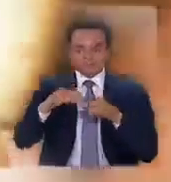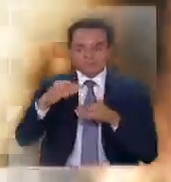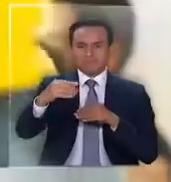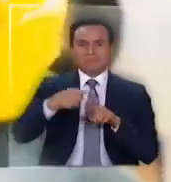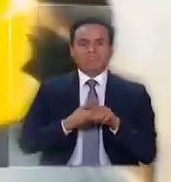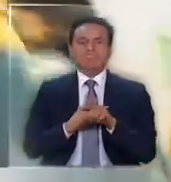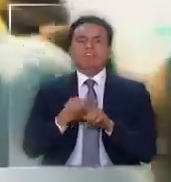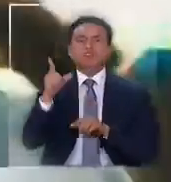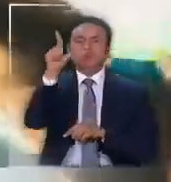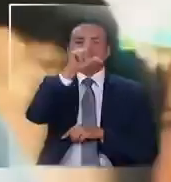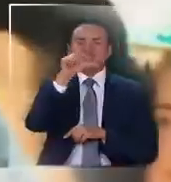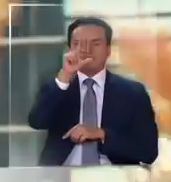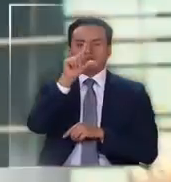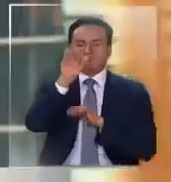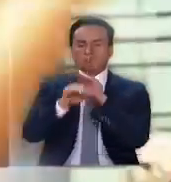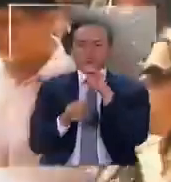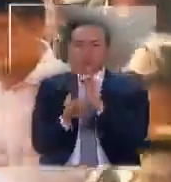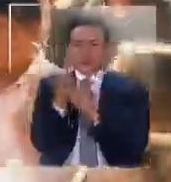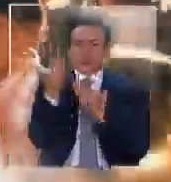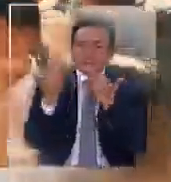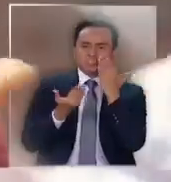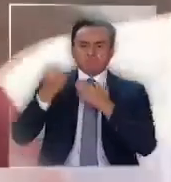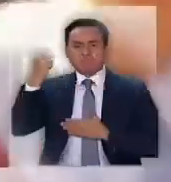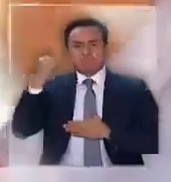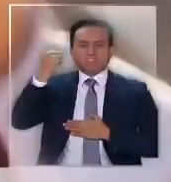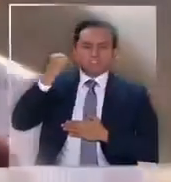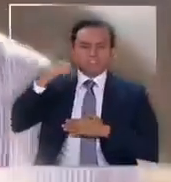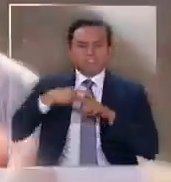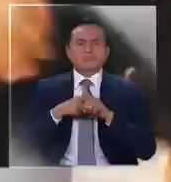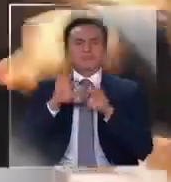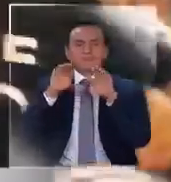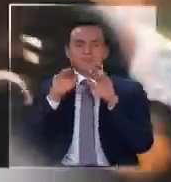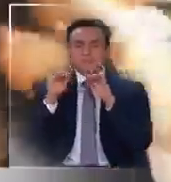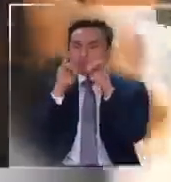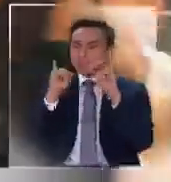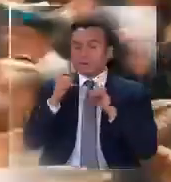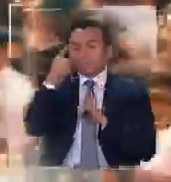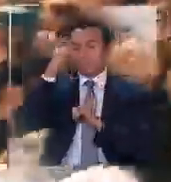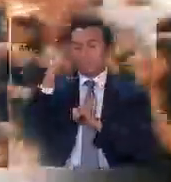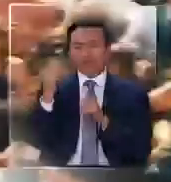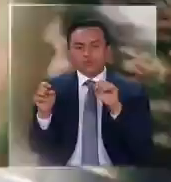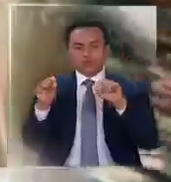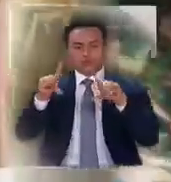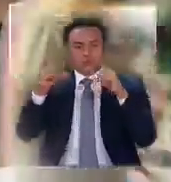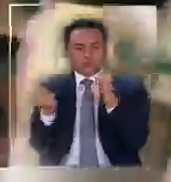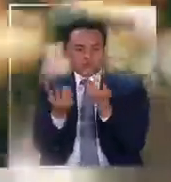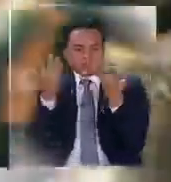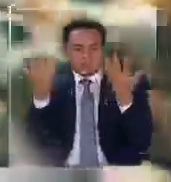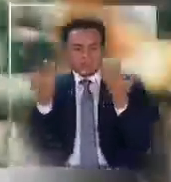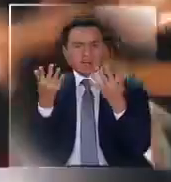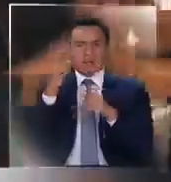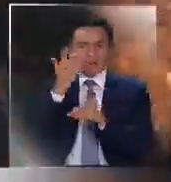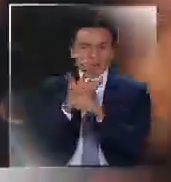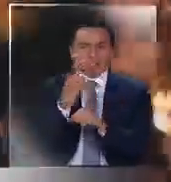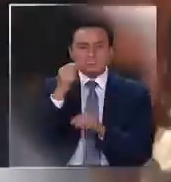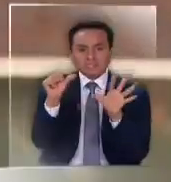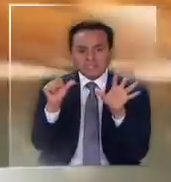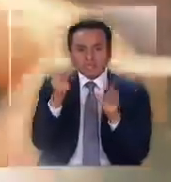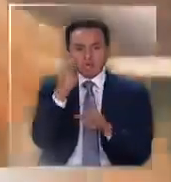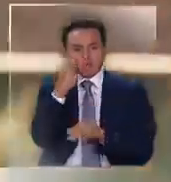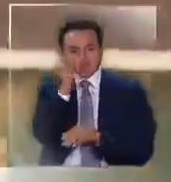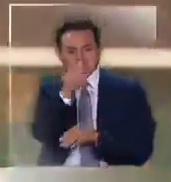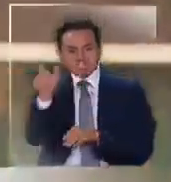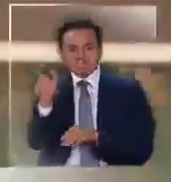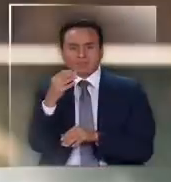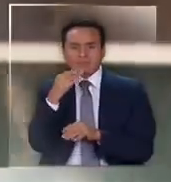talento regresa este lunes en busca de nuevos cantantes y bailarines. El mismo formato, pero con sorpresas. Una que tendrá a 6